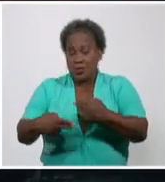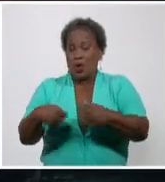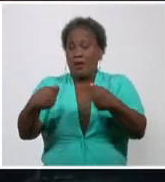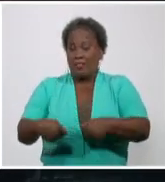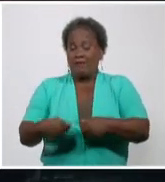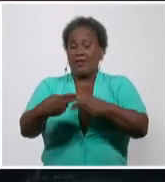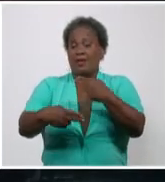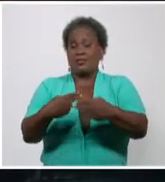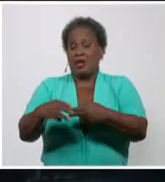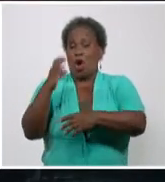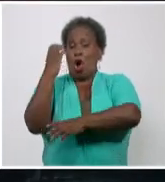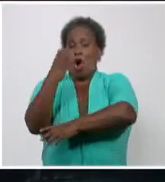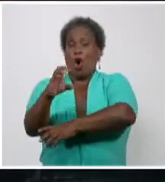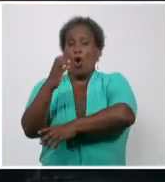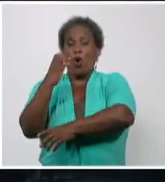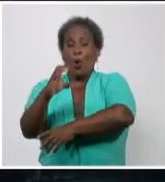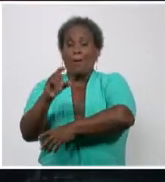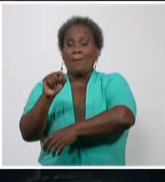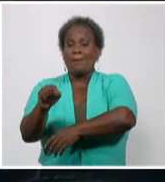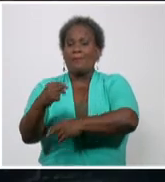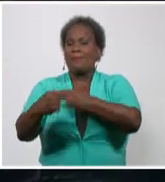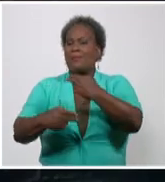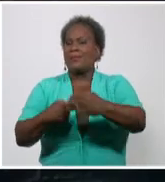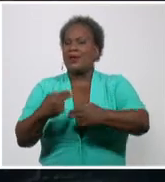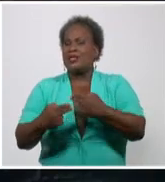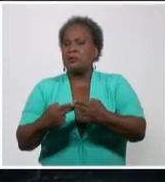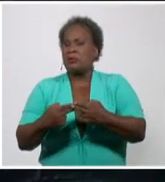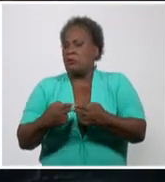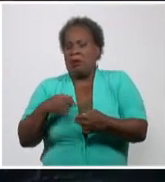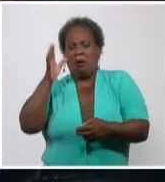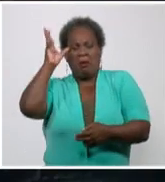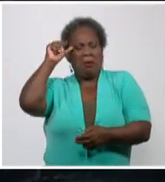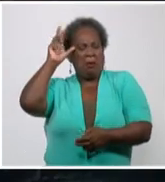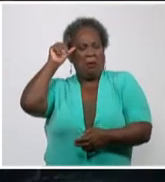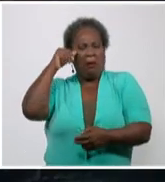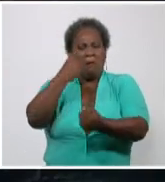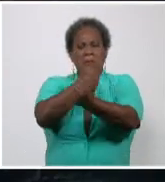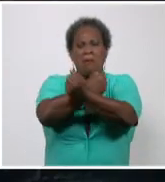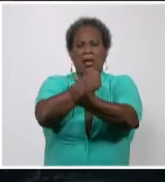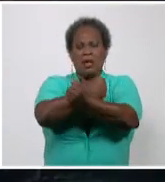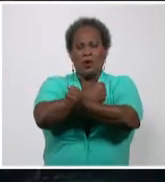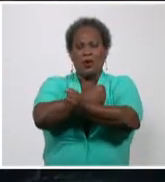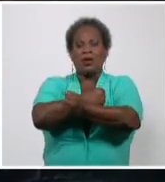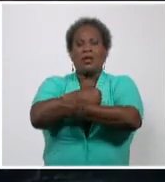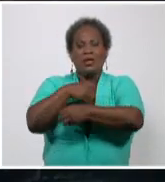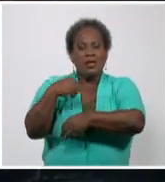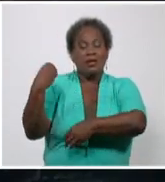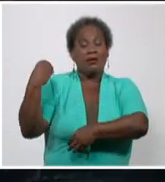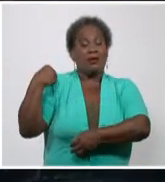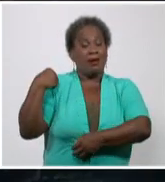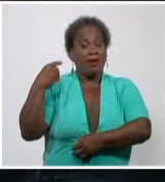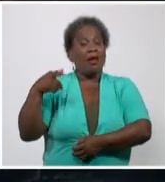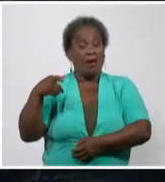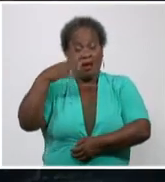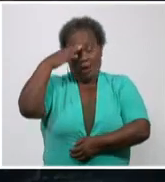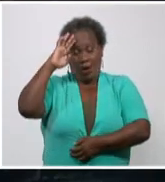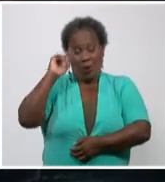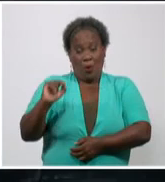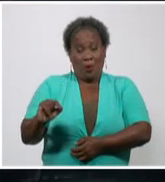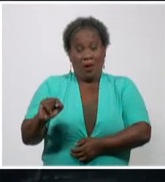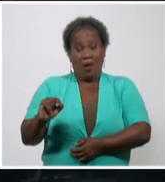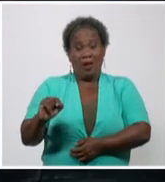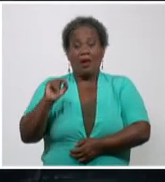y Colombia lejos de las suyas al desestimar el peligro y atender la alerta cubana 2 días después, además de toda la